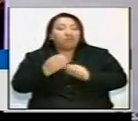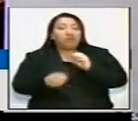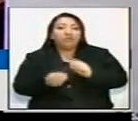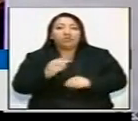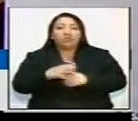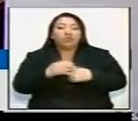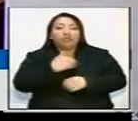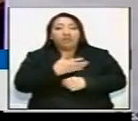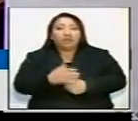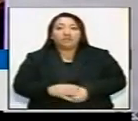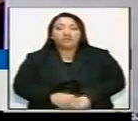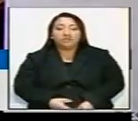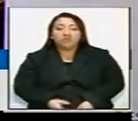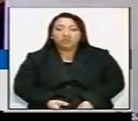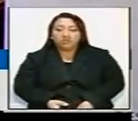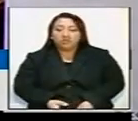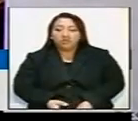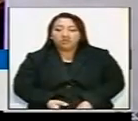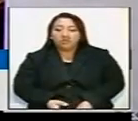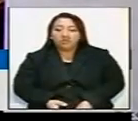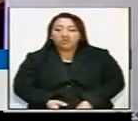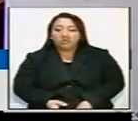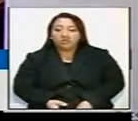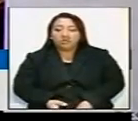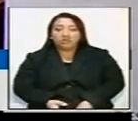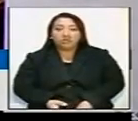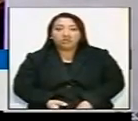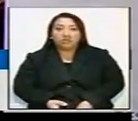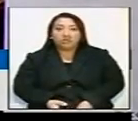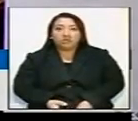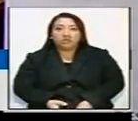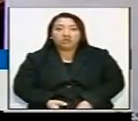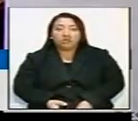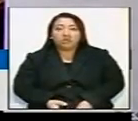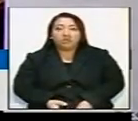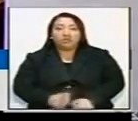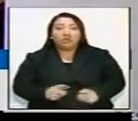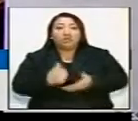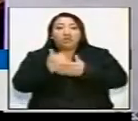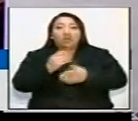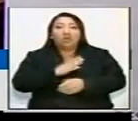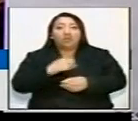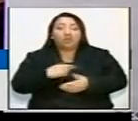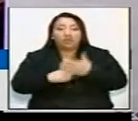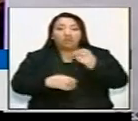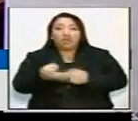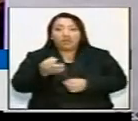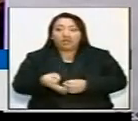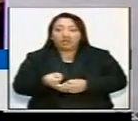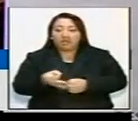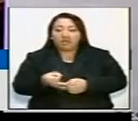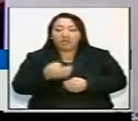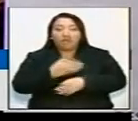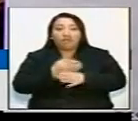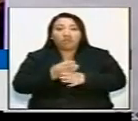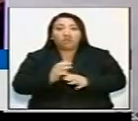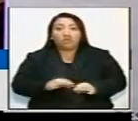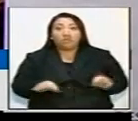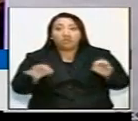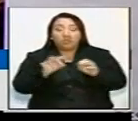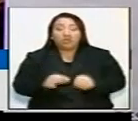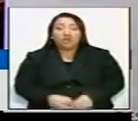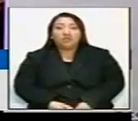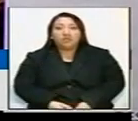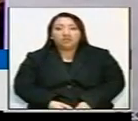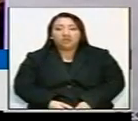los beneficios, pero también ha ayudado al gobierno políticamente, al ayudar a que las condiciones,